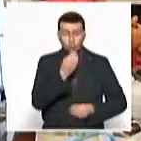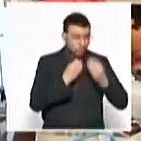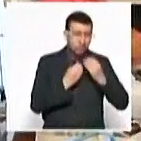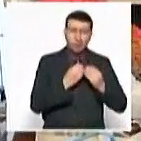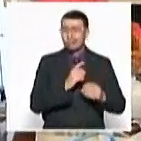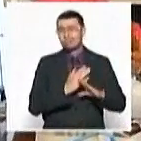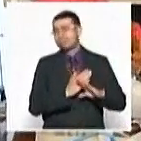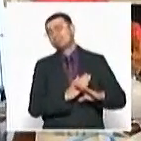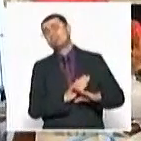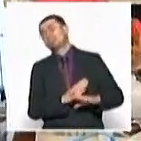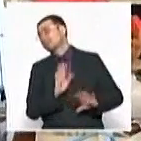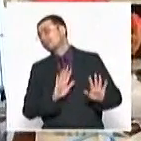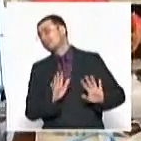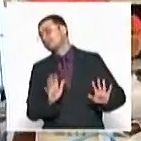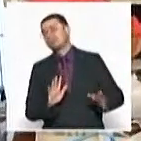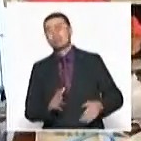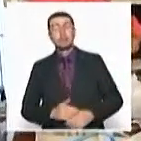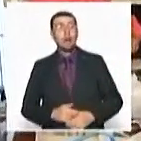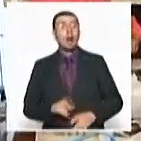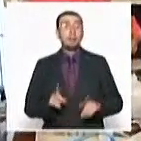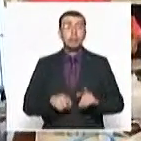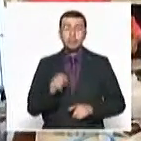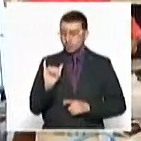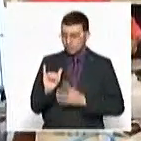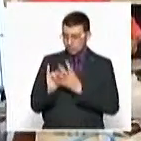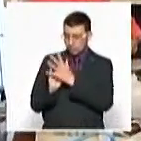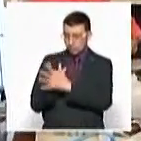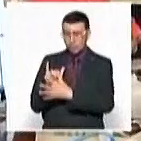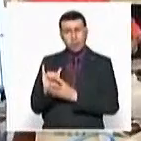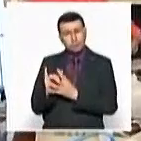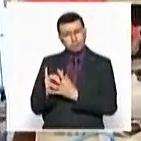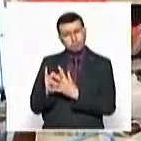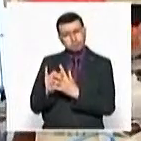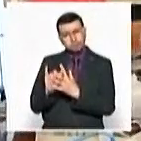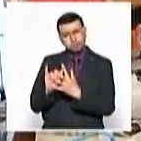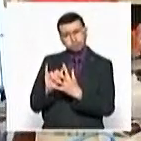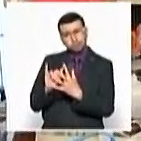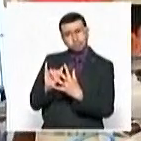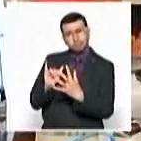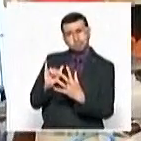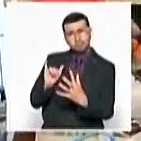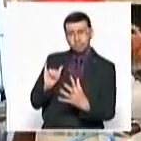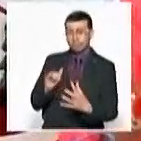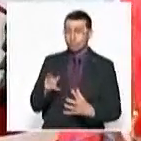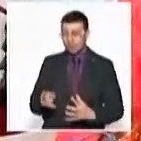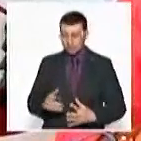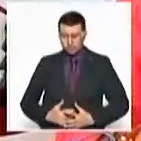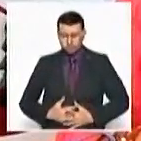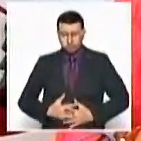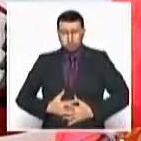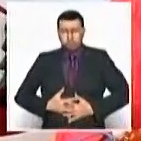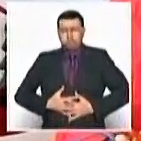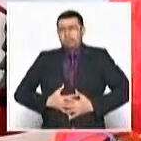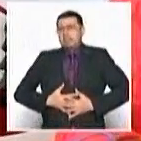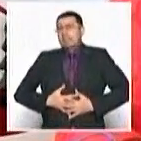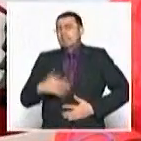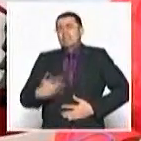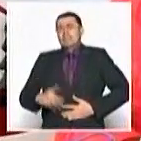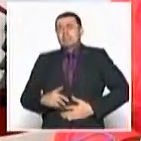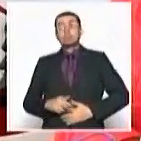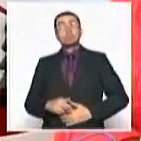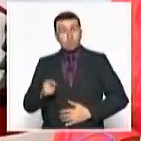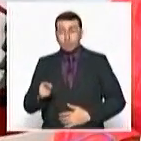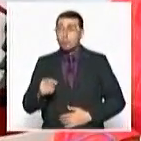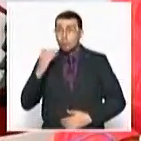alimentos, el crecimiento de ese útero apretando ese estómago y quitándole comida a ese cuerpo. Las mujeres